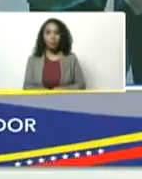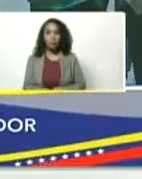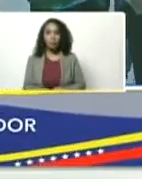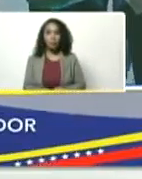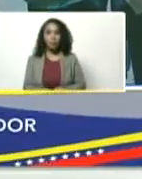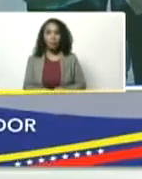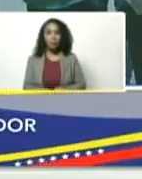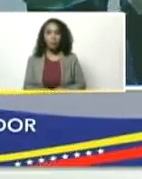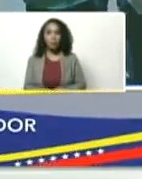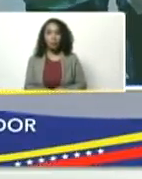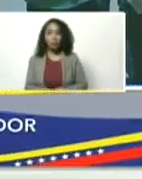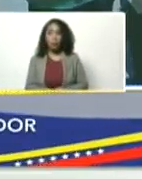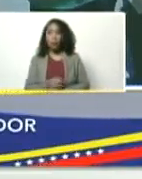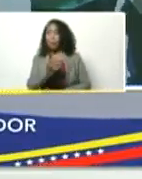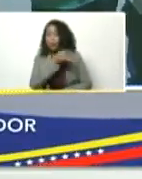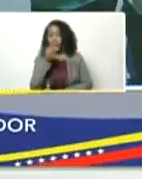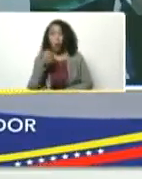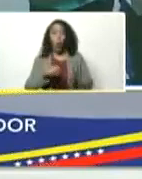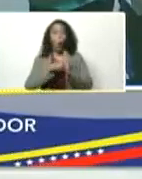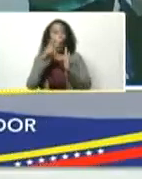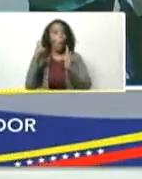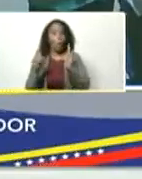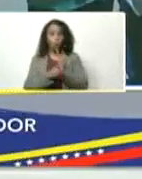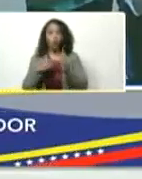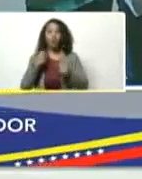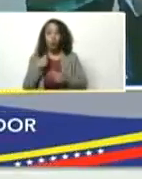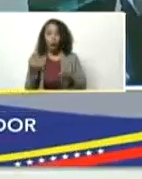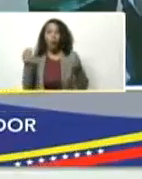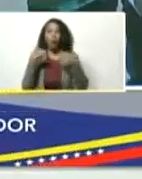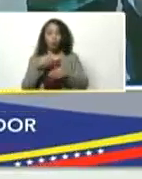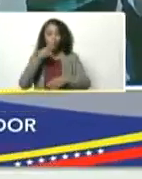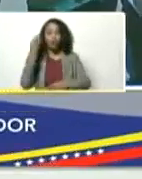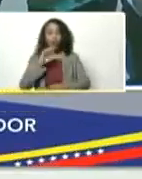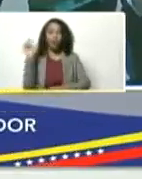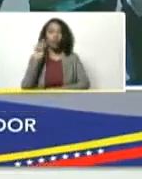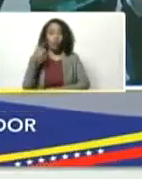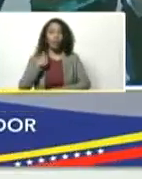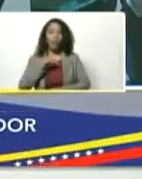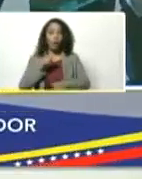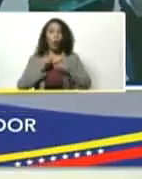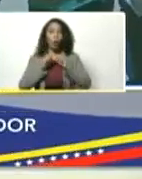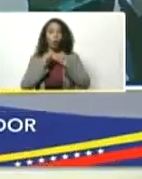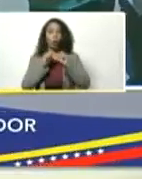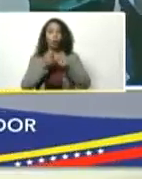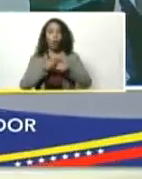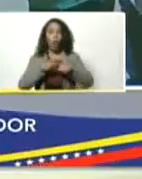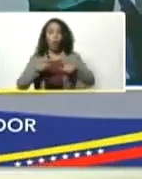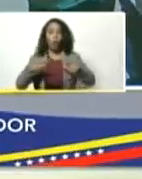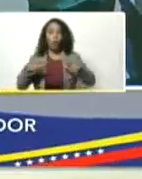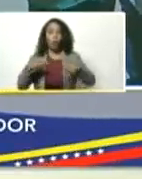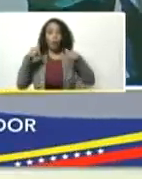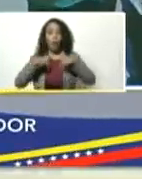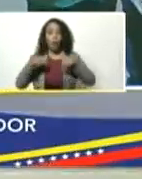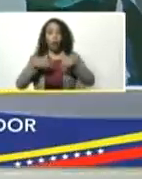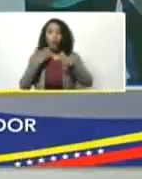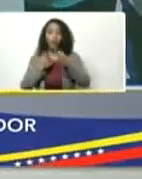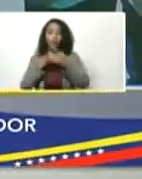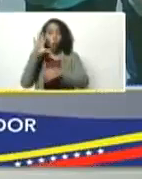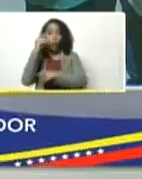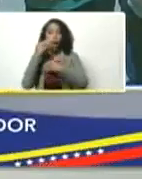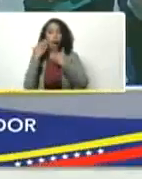No, que perfecto, estoy completamente de acuerdo y verdad, Venezuela tiene que seguir recuperándose y esto lo vamos a lograr